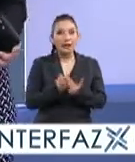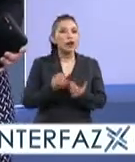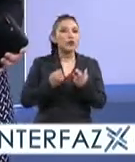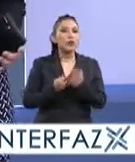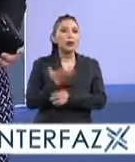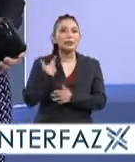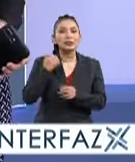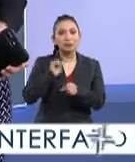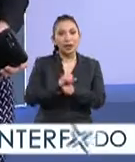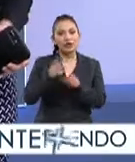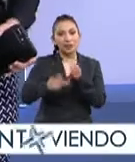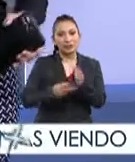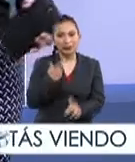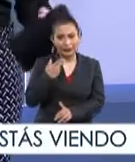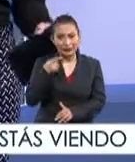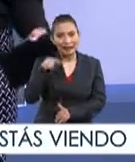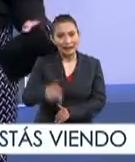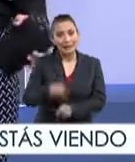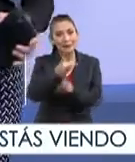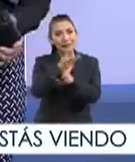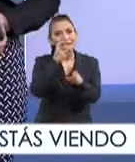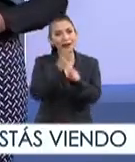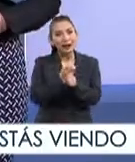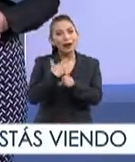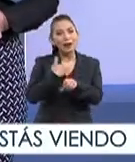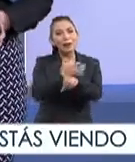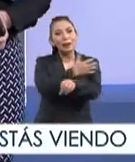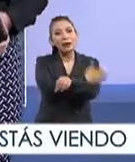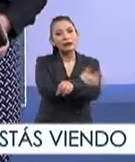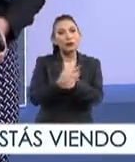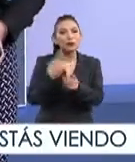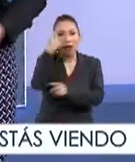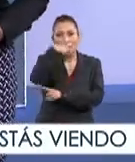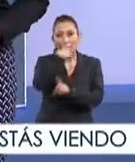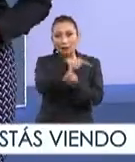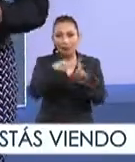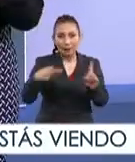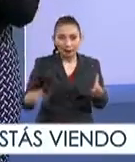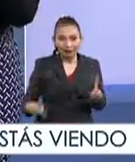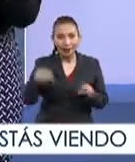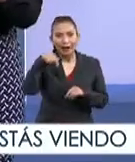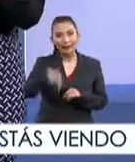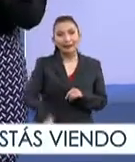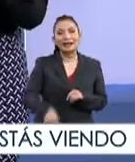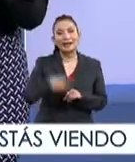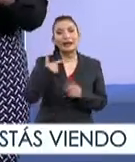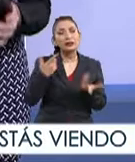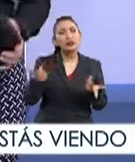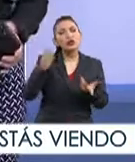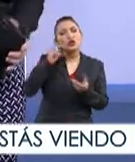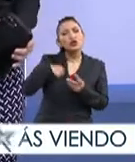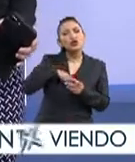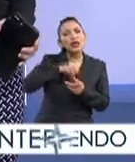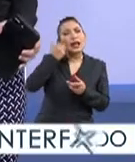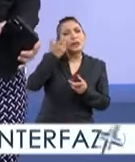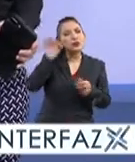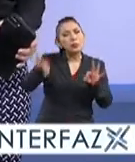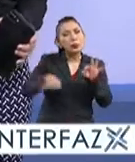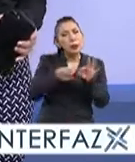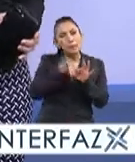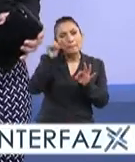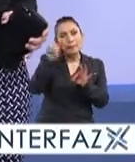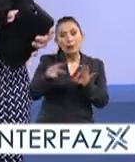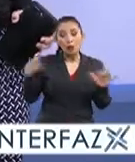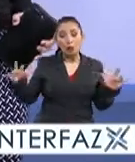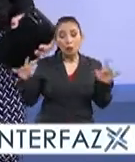una nueva semana con ustedes e invitarlos a que me acompañen en la siguiente hora y media en este programa en donde intentamos ser